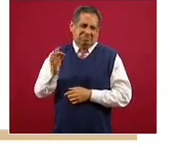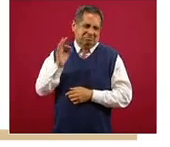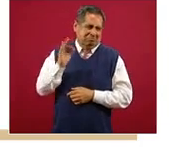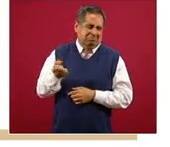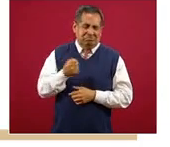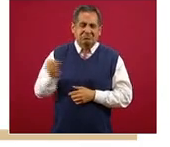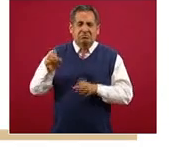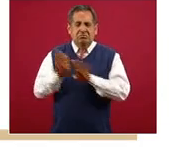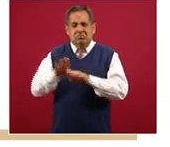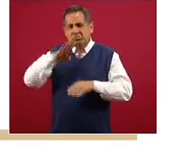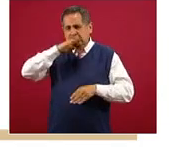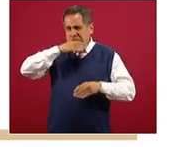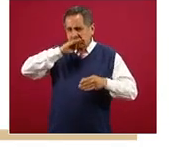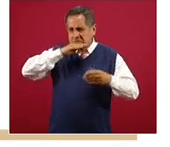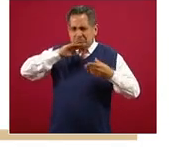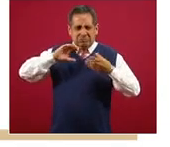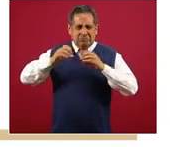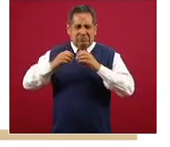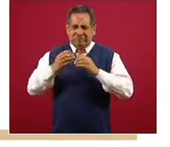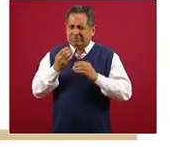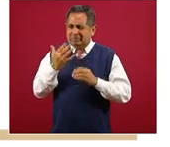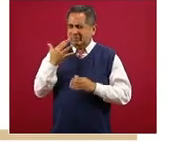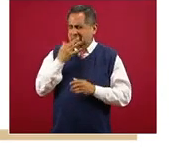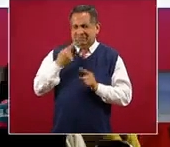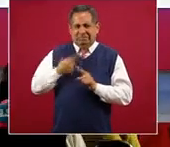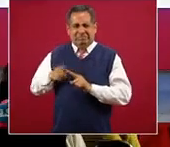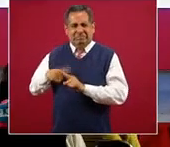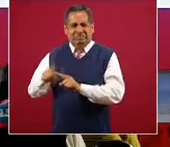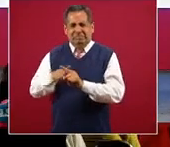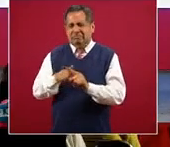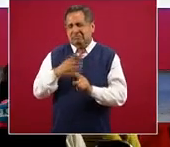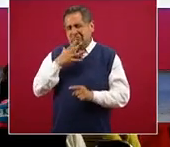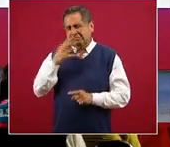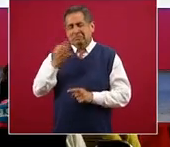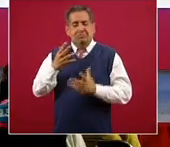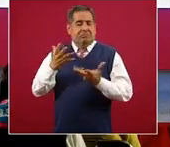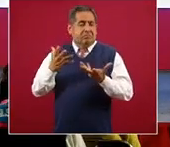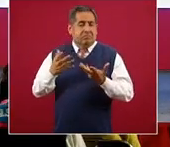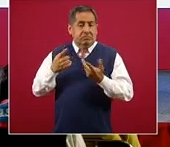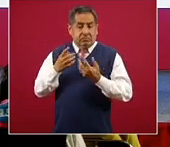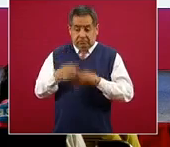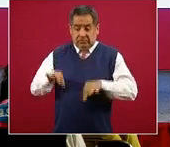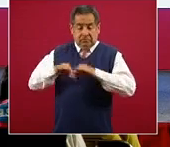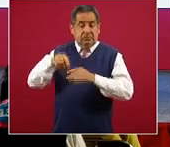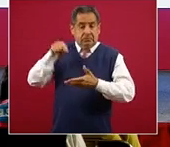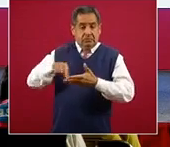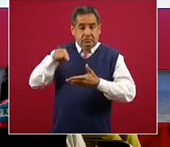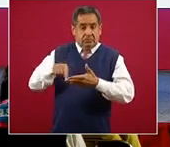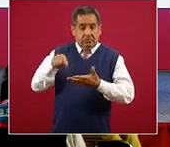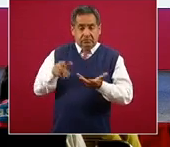que es el maíz con toda su diversidad de razas y variedades. Es tan importante este